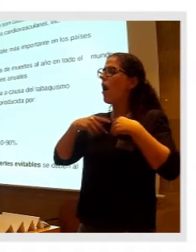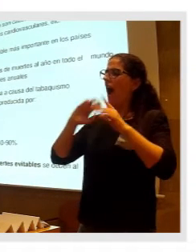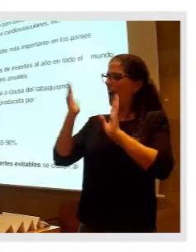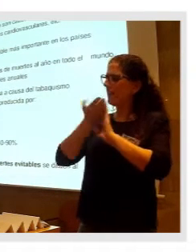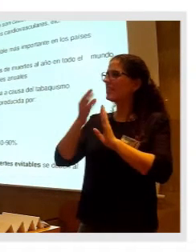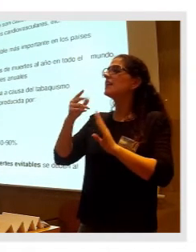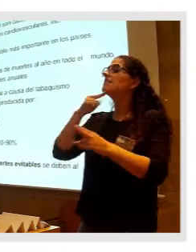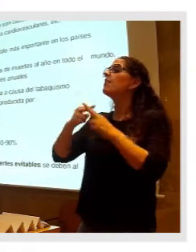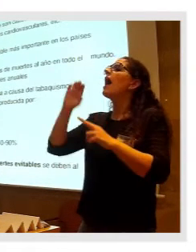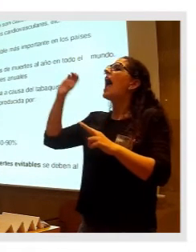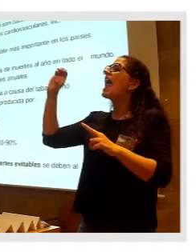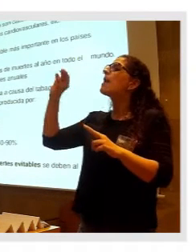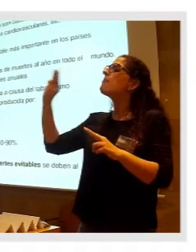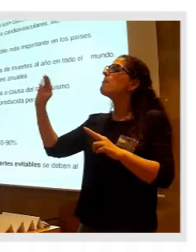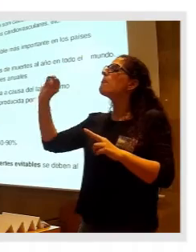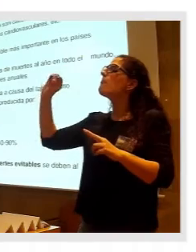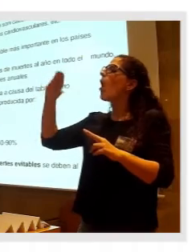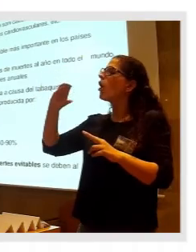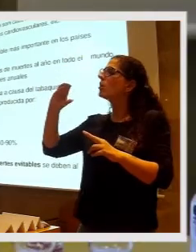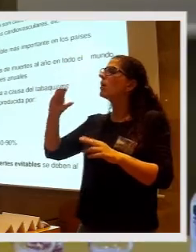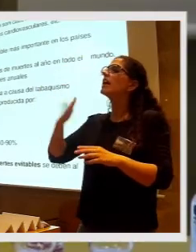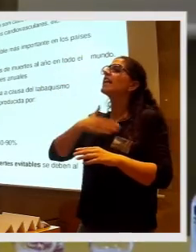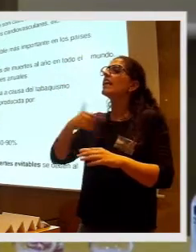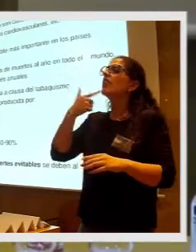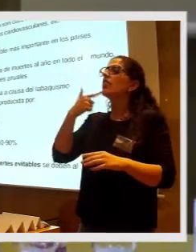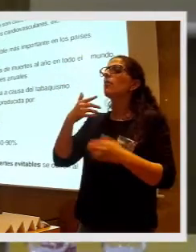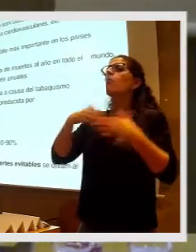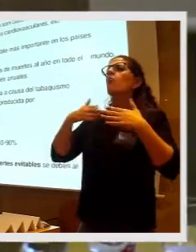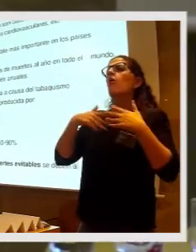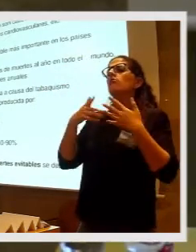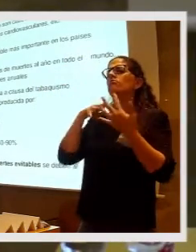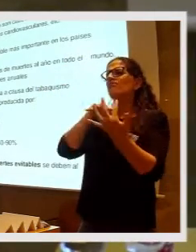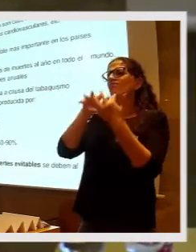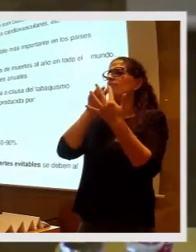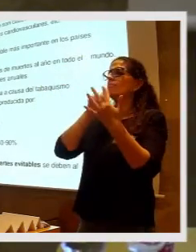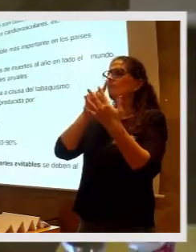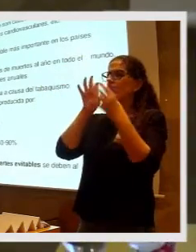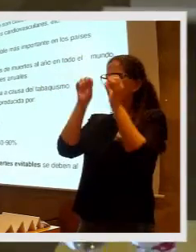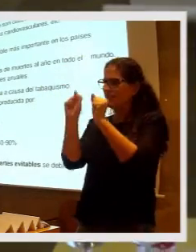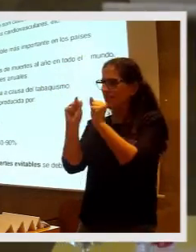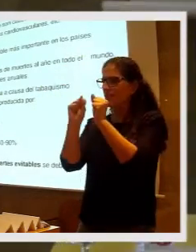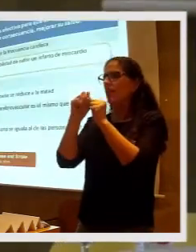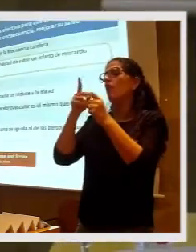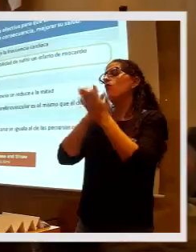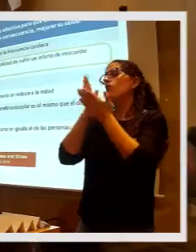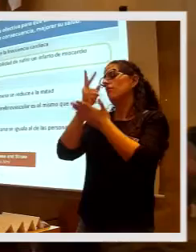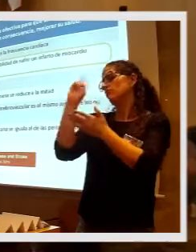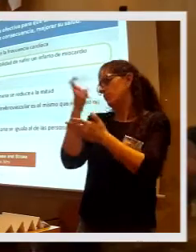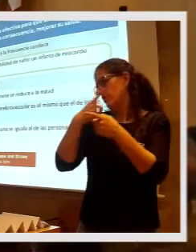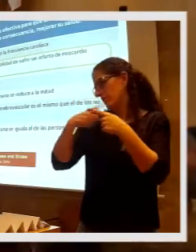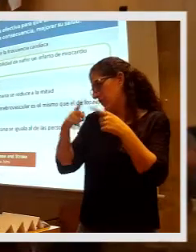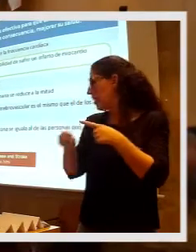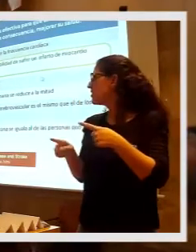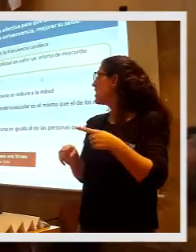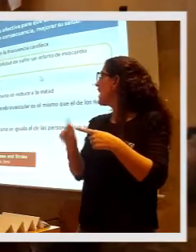al 90% de esas patologías se deben al tabaco. Fijaros si podremos evitar cosas, aunque insisto que no voy a hablar sobre el